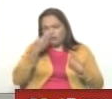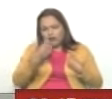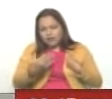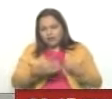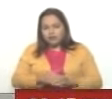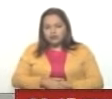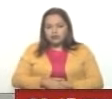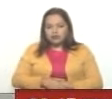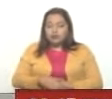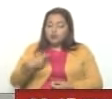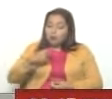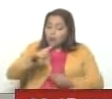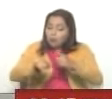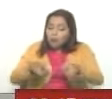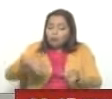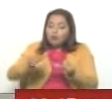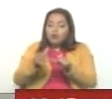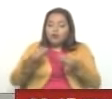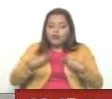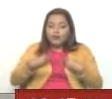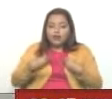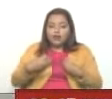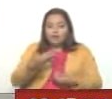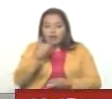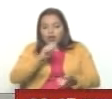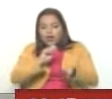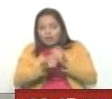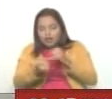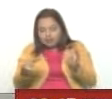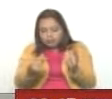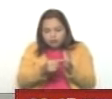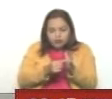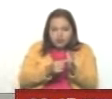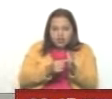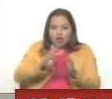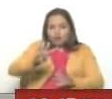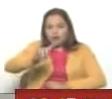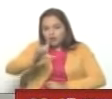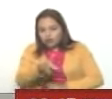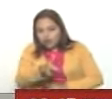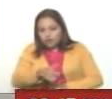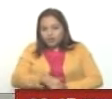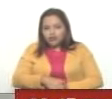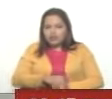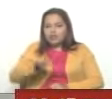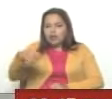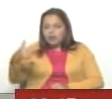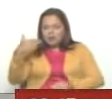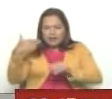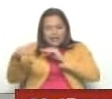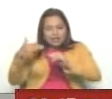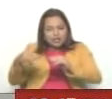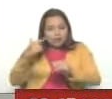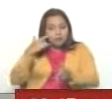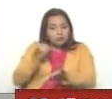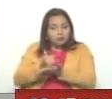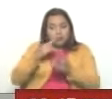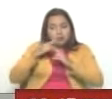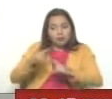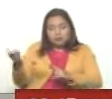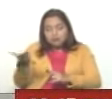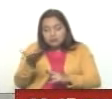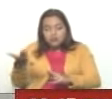dijeras la zona donde nos escribes. Dice, mejoró un poco al cambiar el chip a 4G. Y también nos llegó un mensajito de acá para ver si pudiesen responder qué